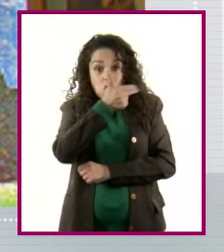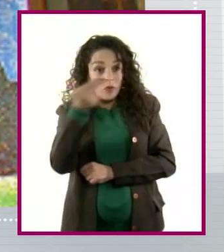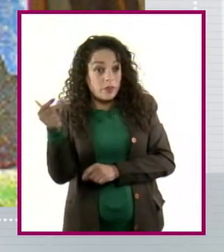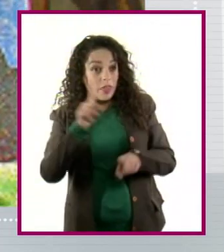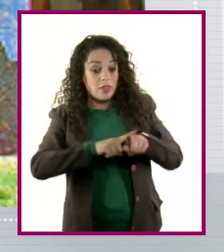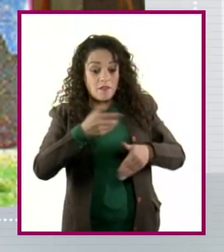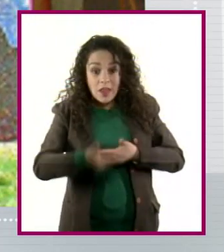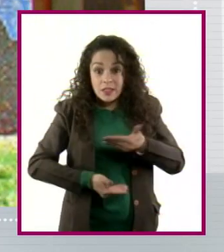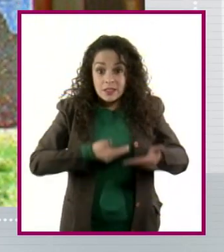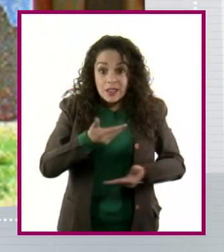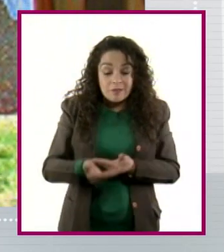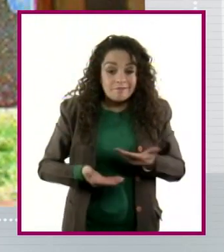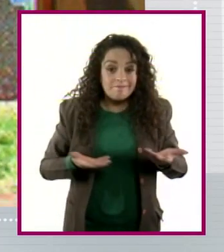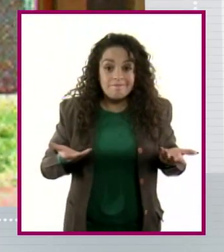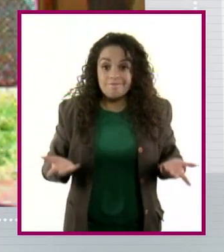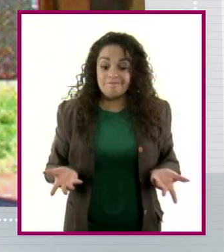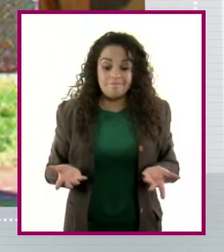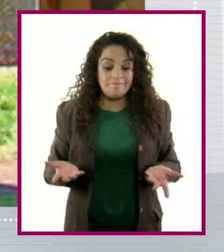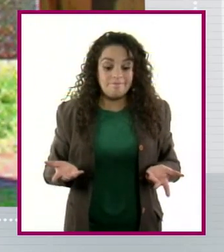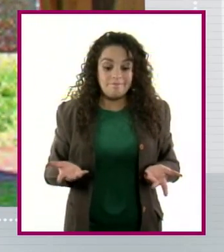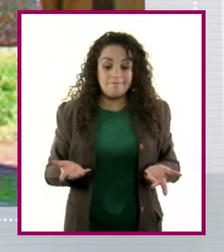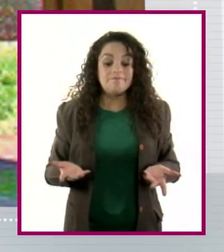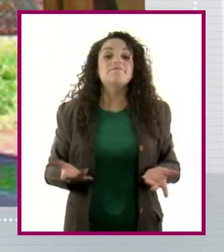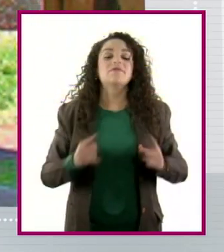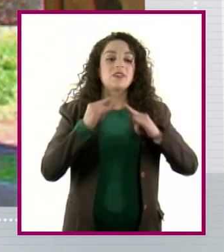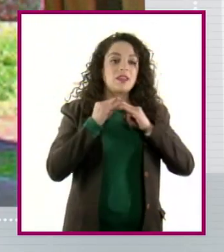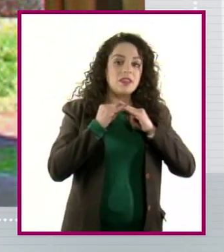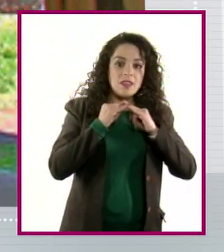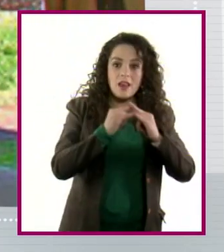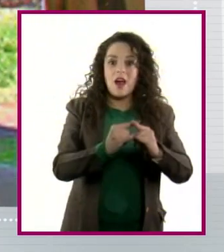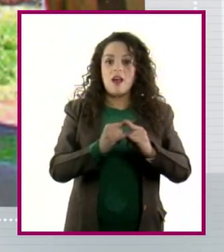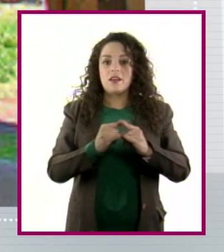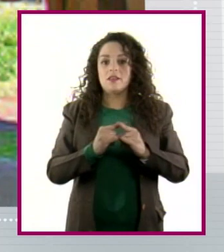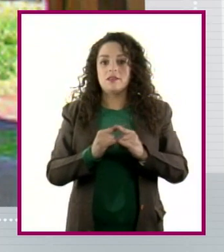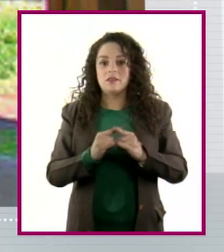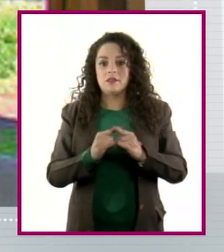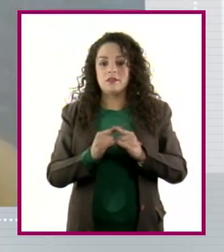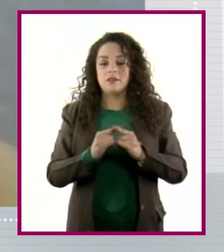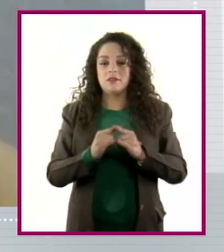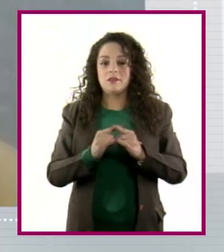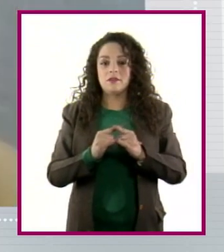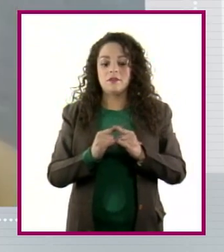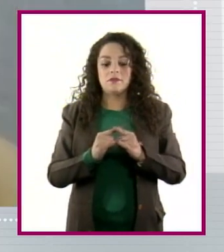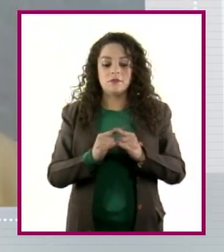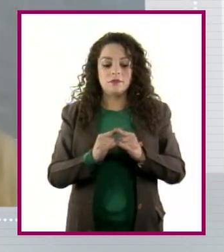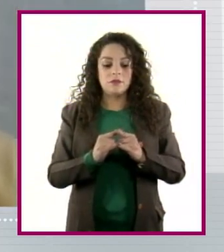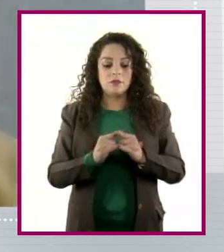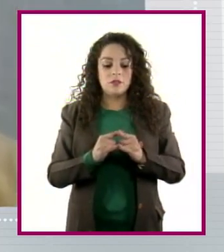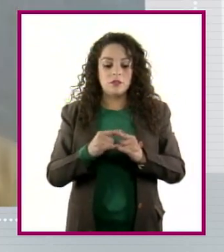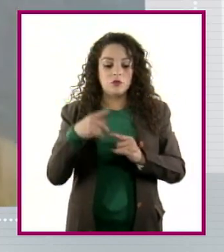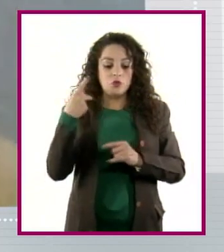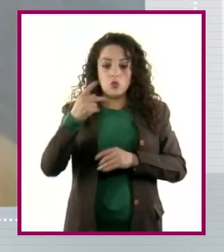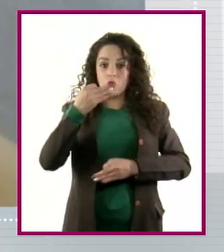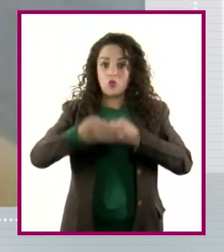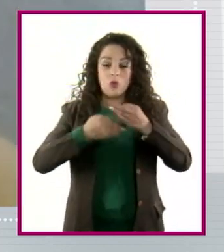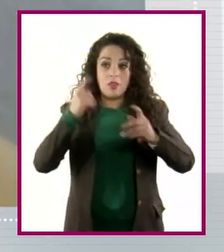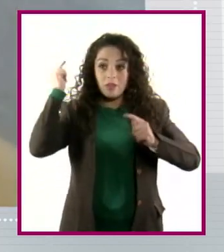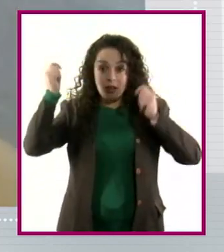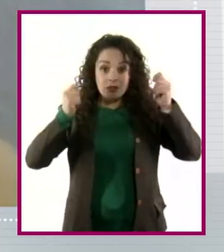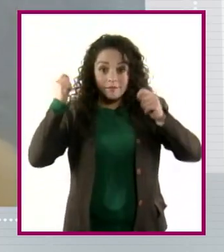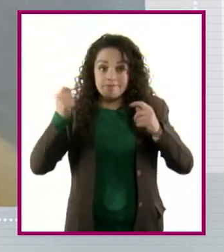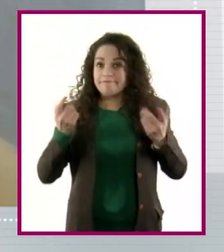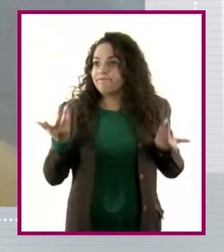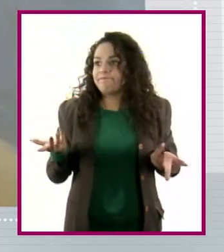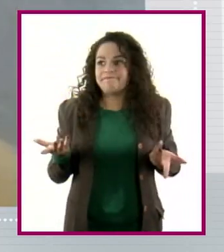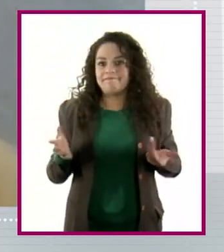servicios turísticos, el tianguis municipal y los atractivos turísticos, pues dejaron de llegar turistas